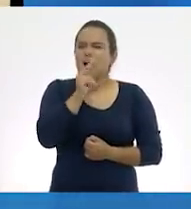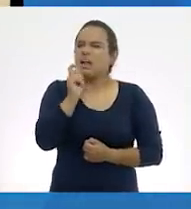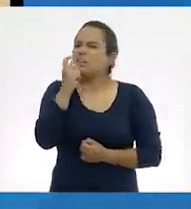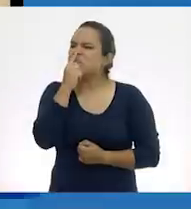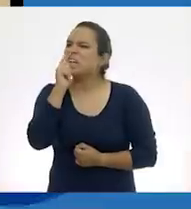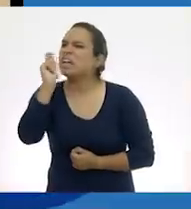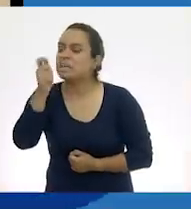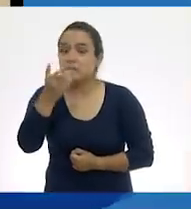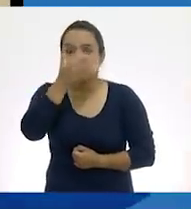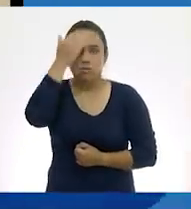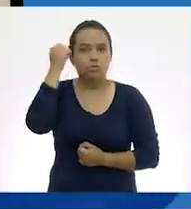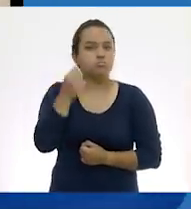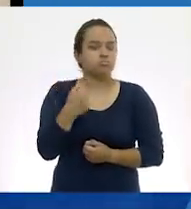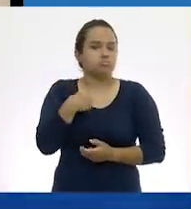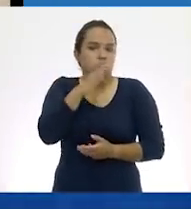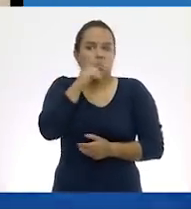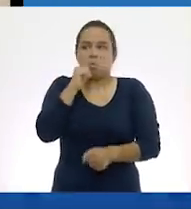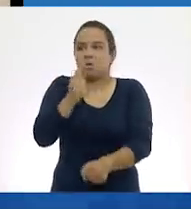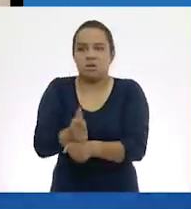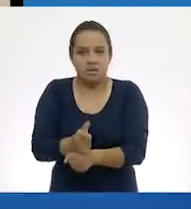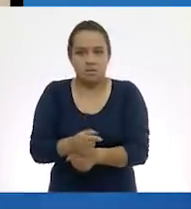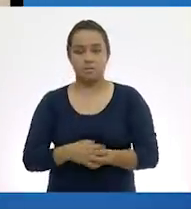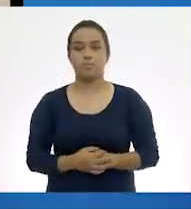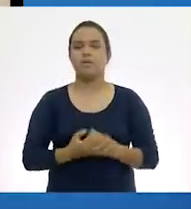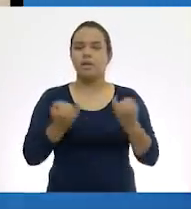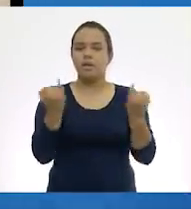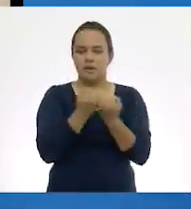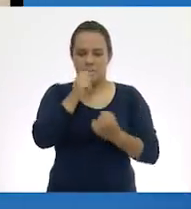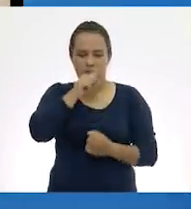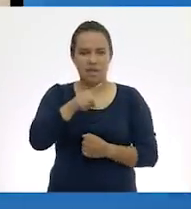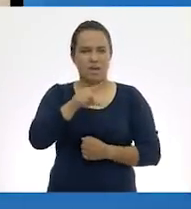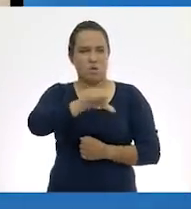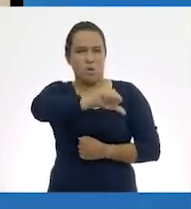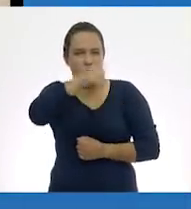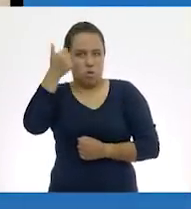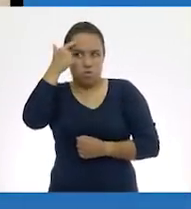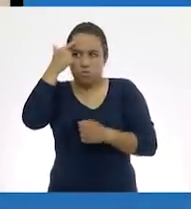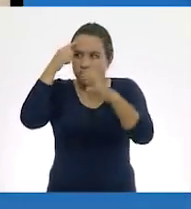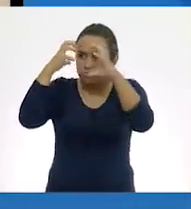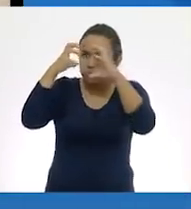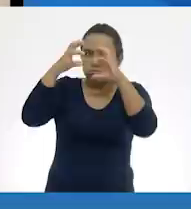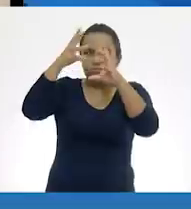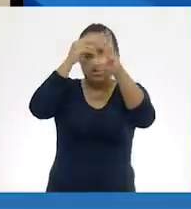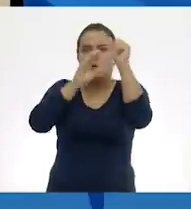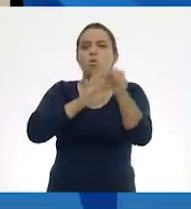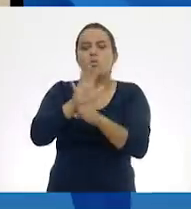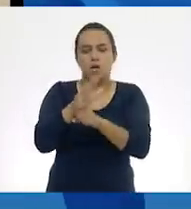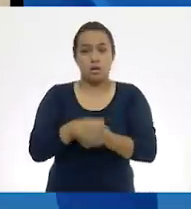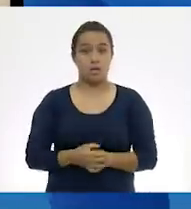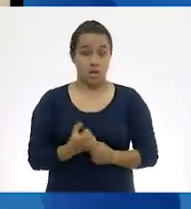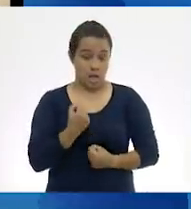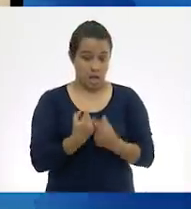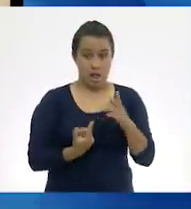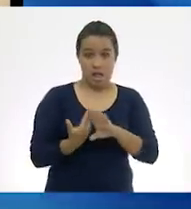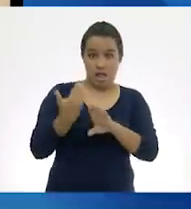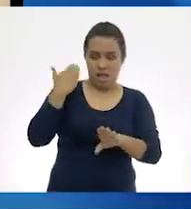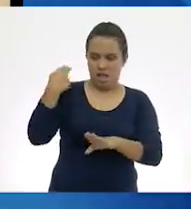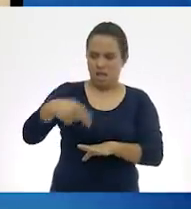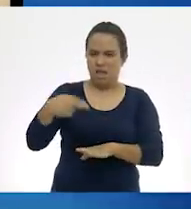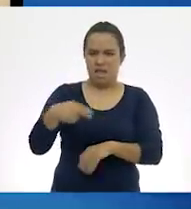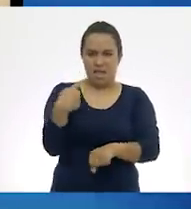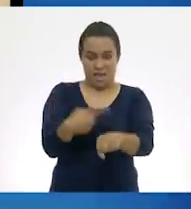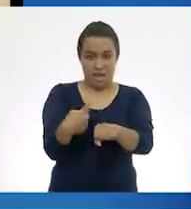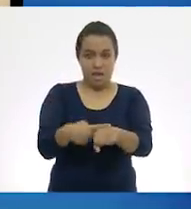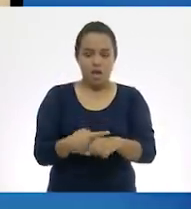olores? Otra cosa que hemos aprendido también del cerebro en los últimos años es que algunas de las que antes se llamaban